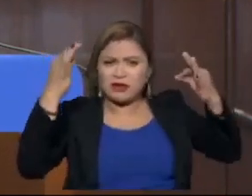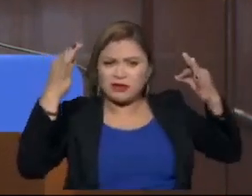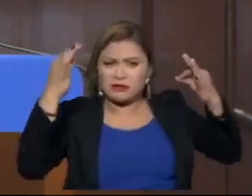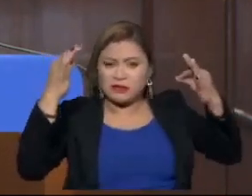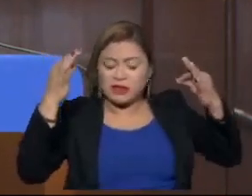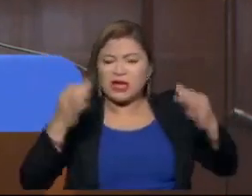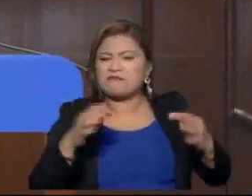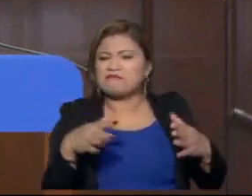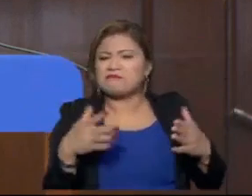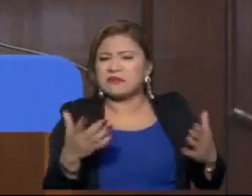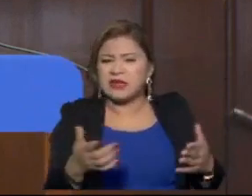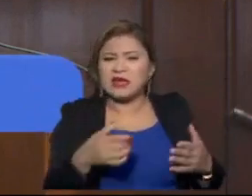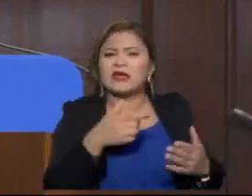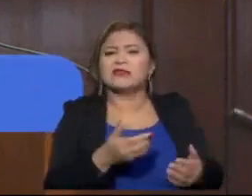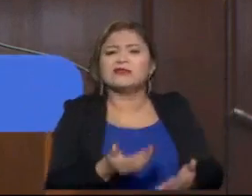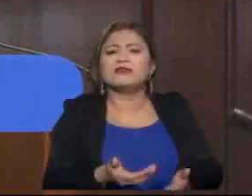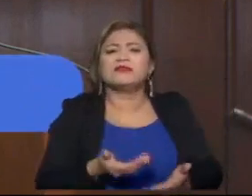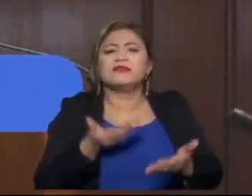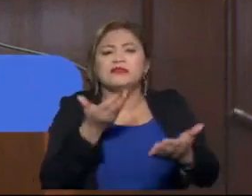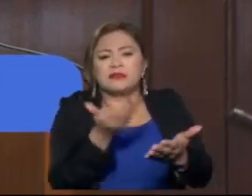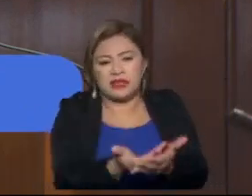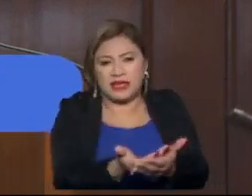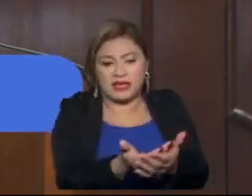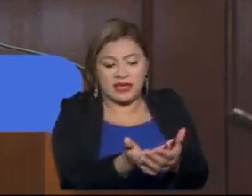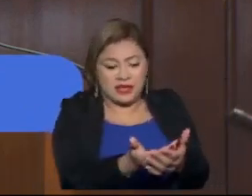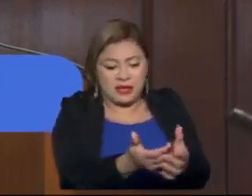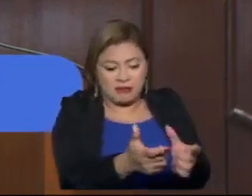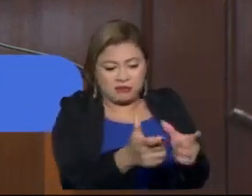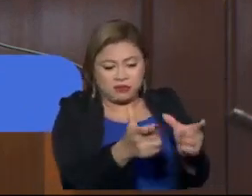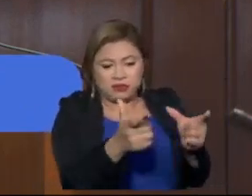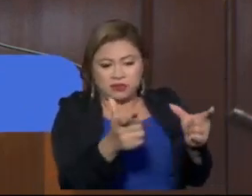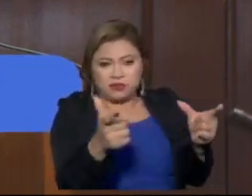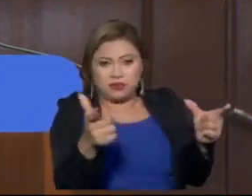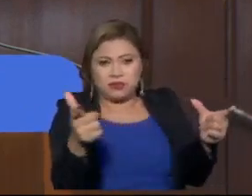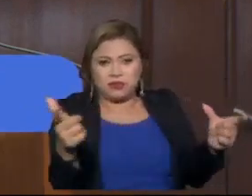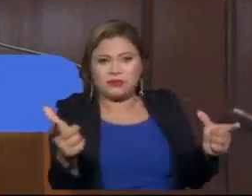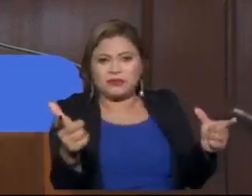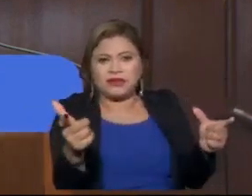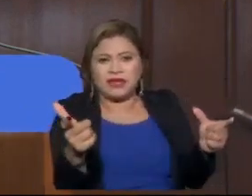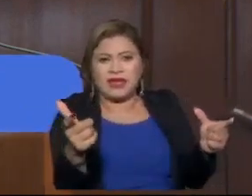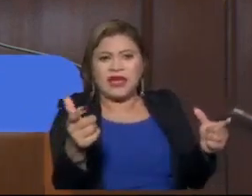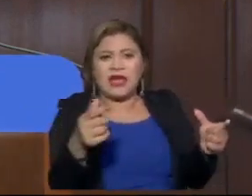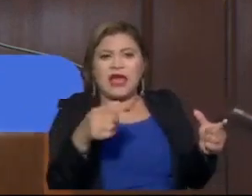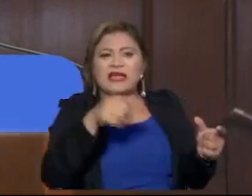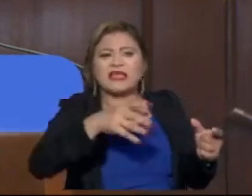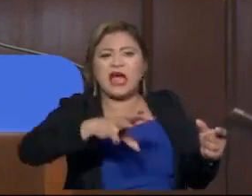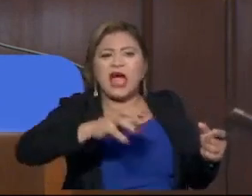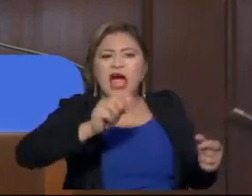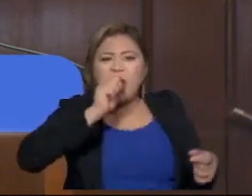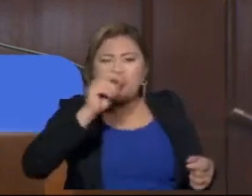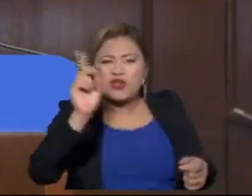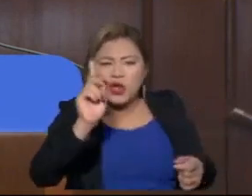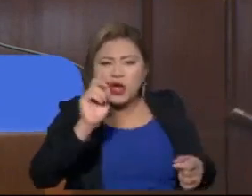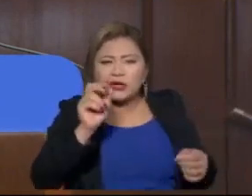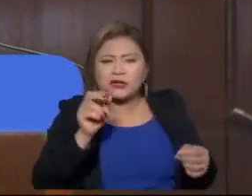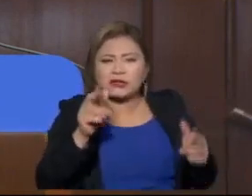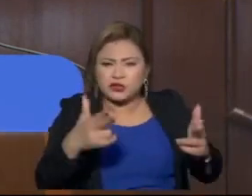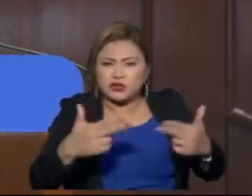recibiendo las ofertas para la ampliación de la potabilizadora de Chitré, Roberto